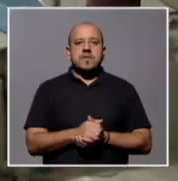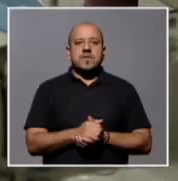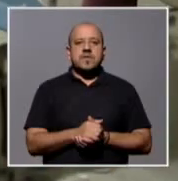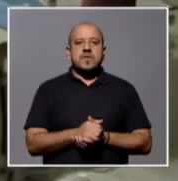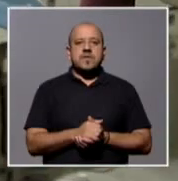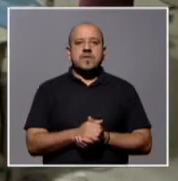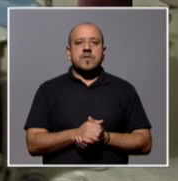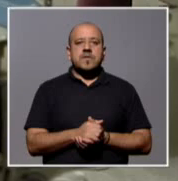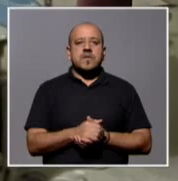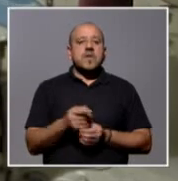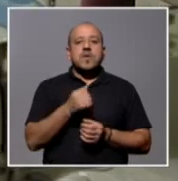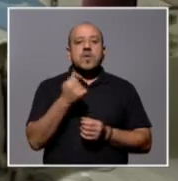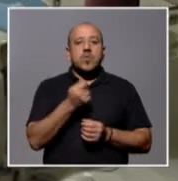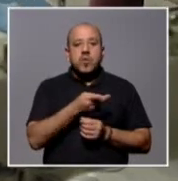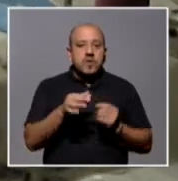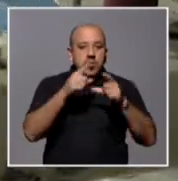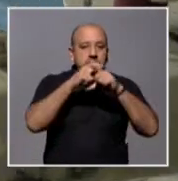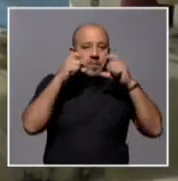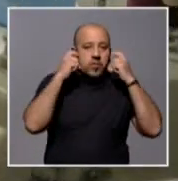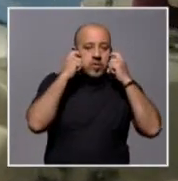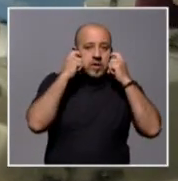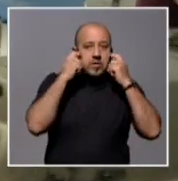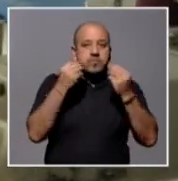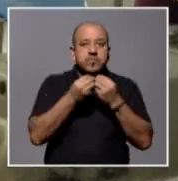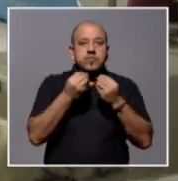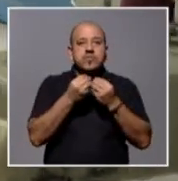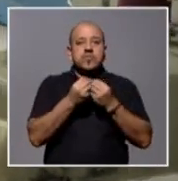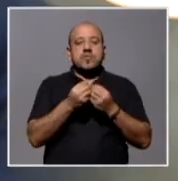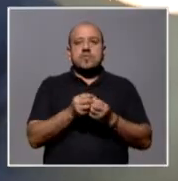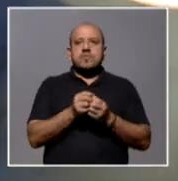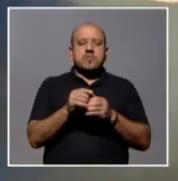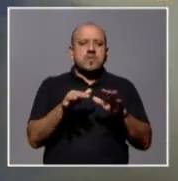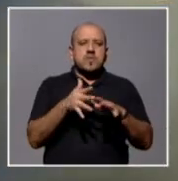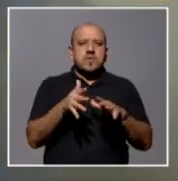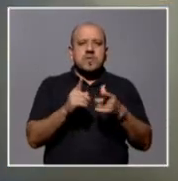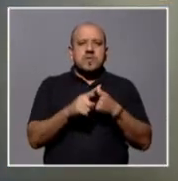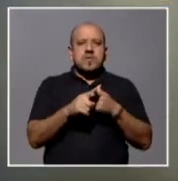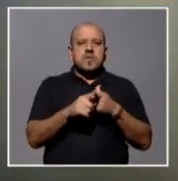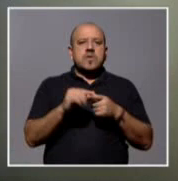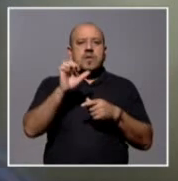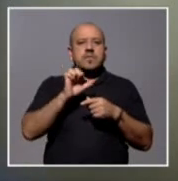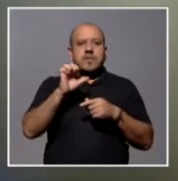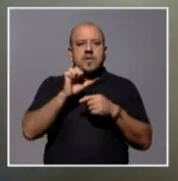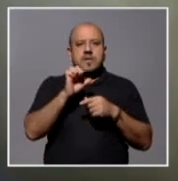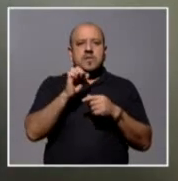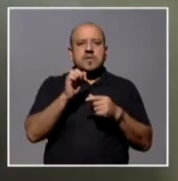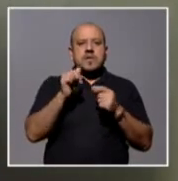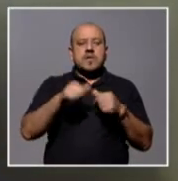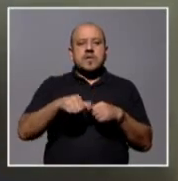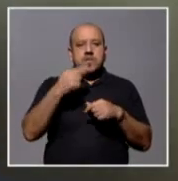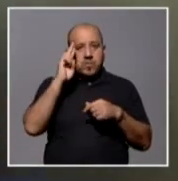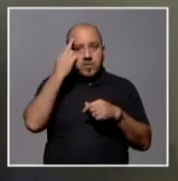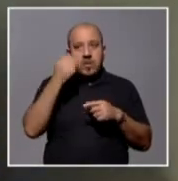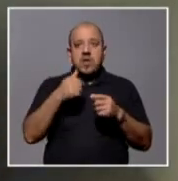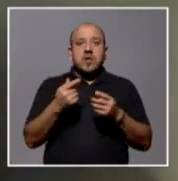En cuanto a tapabocas, muchísimos clientes, por suerte, muchísimos. Unas empresas grandes de acá del Uruguay nos han comprado unos